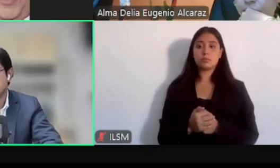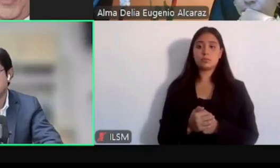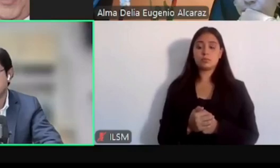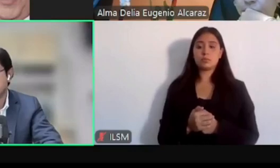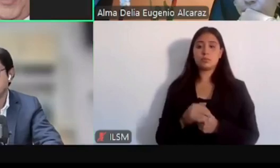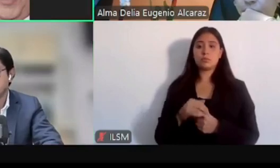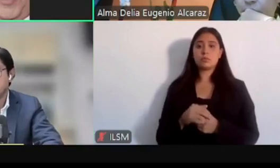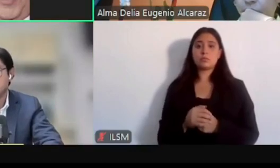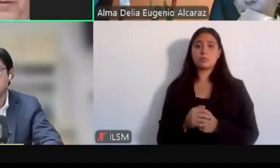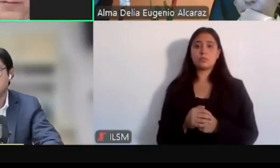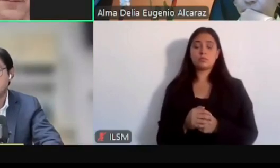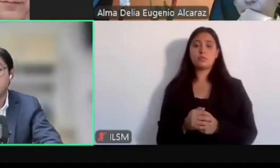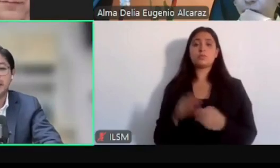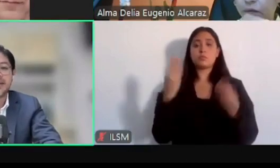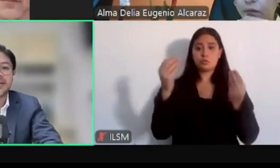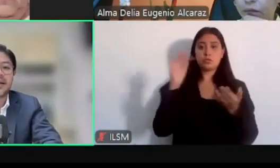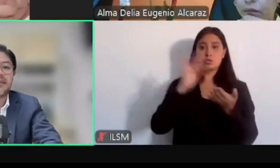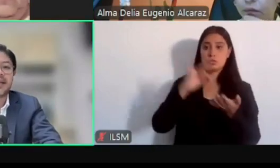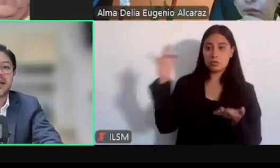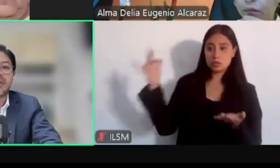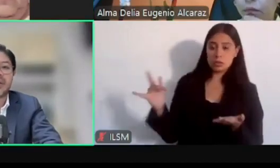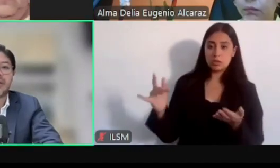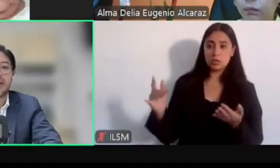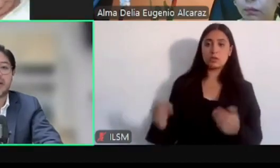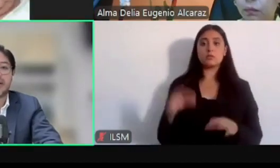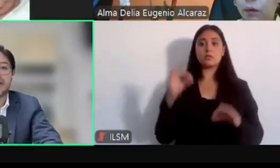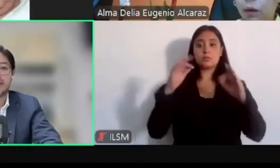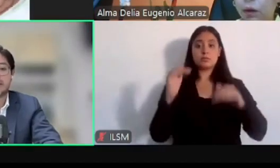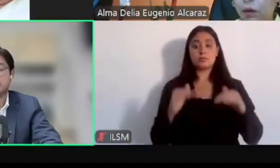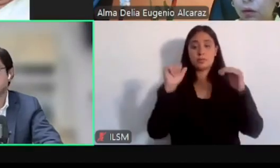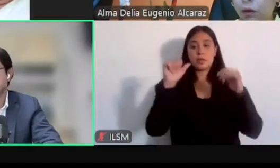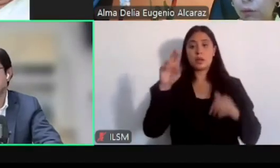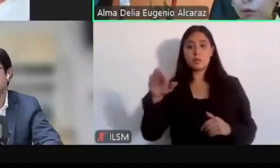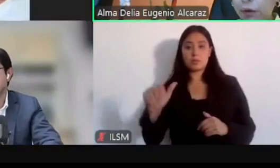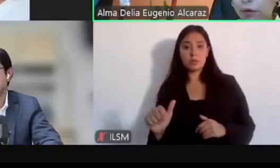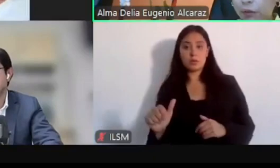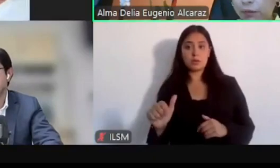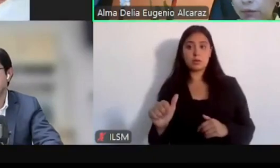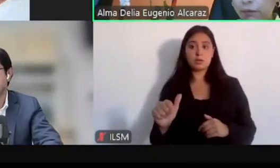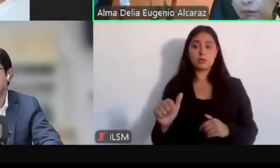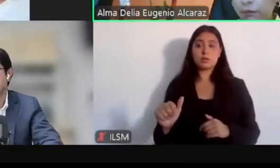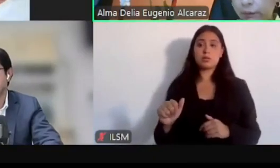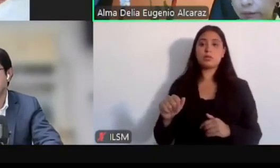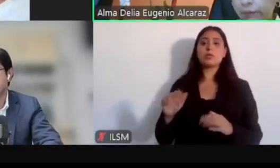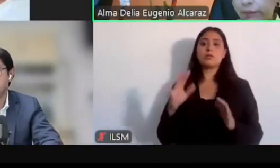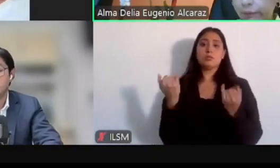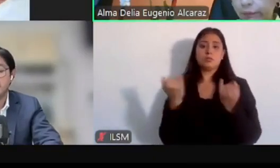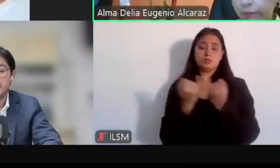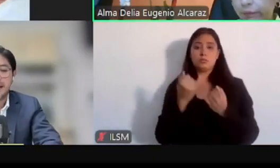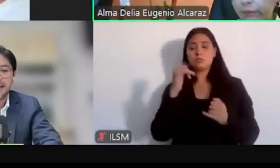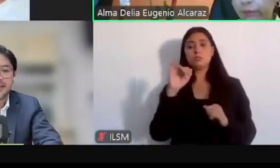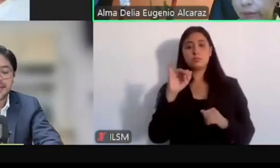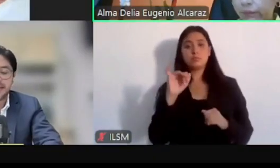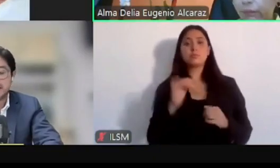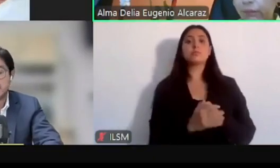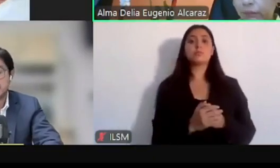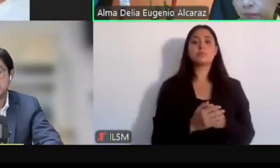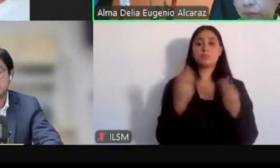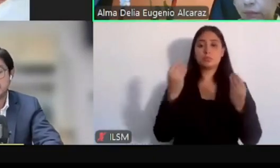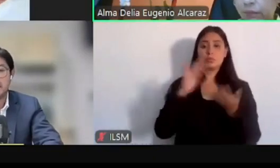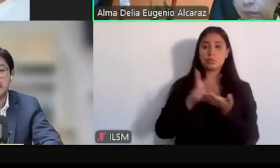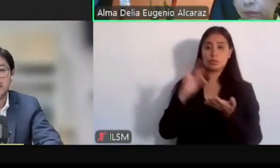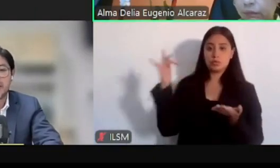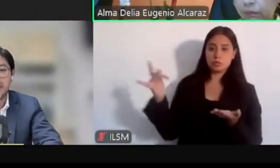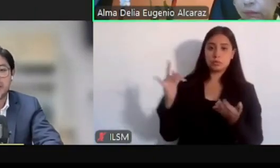Salgado Gracias magistrado magistrada almel Eugenio Alcaraz con el Gracias magistrada